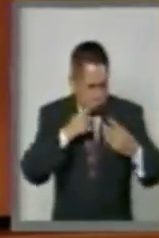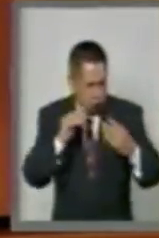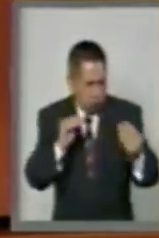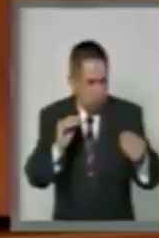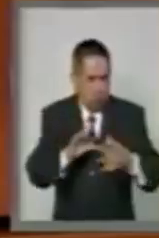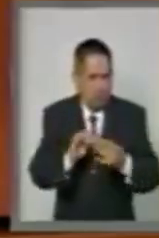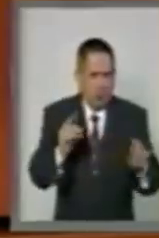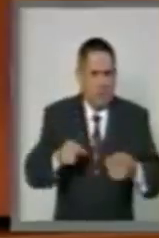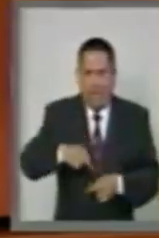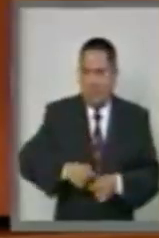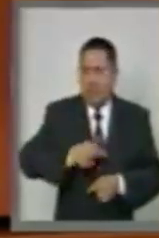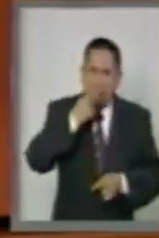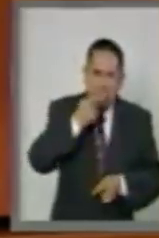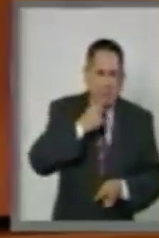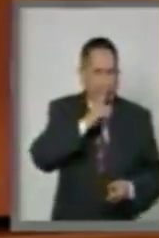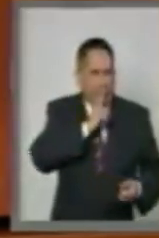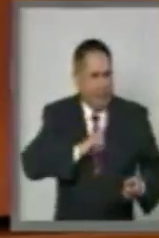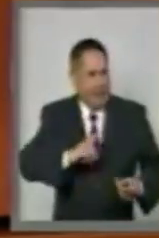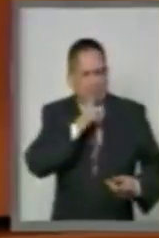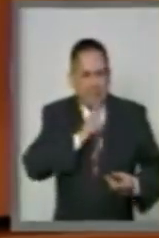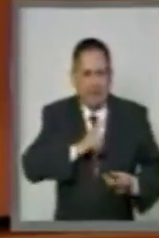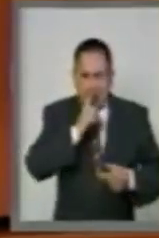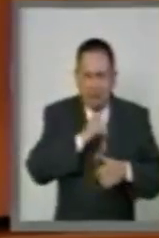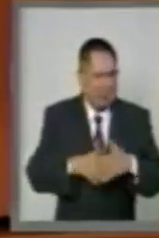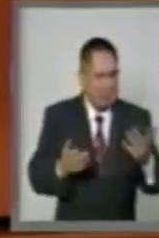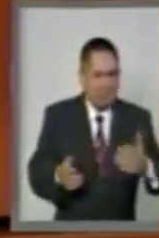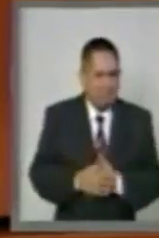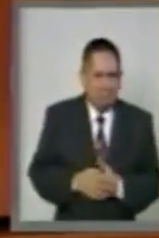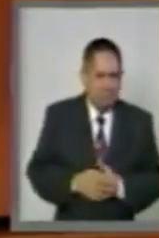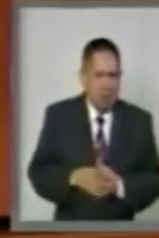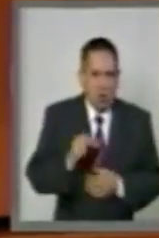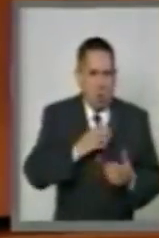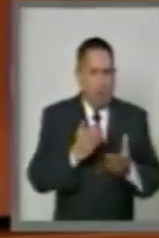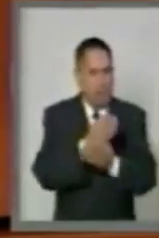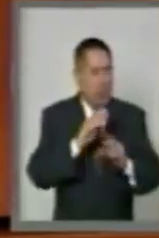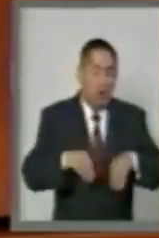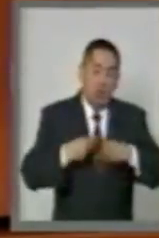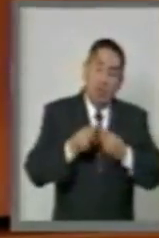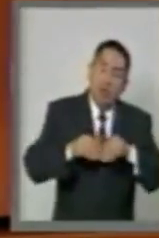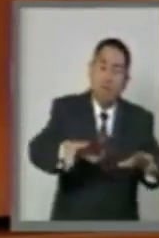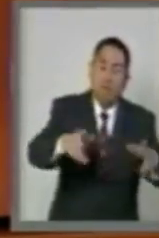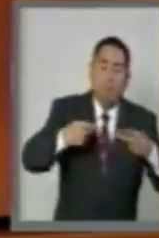para que se digan mentiras, pero no trasciende al pueblo de México.